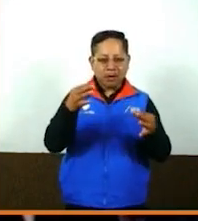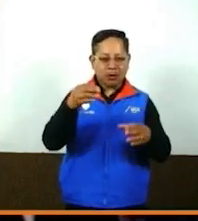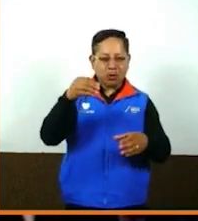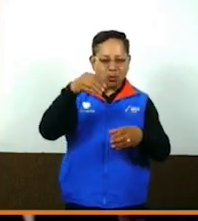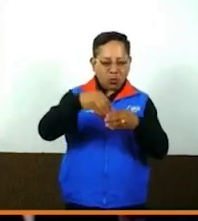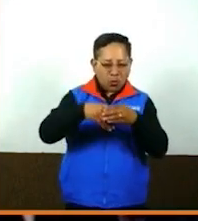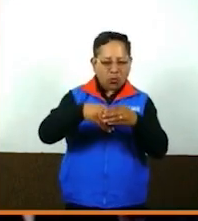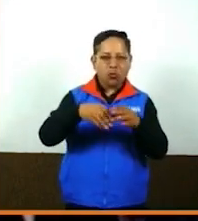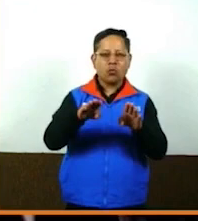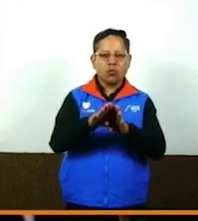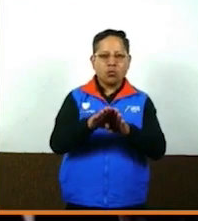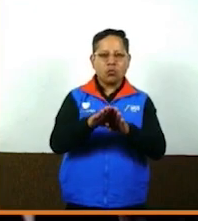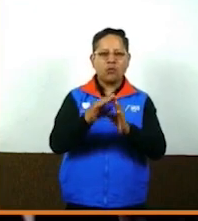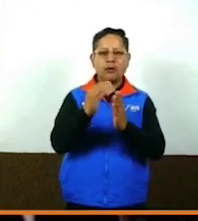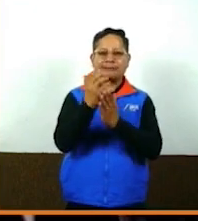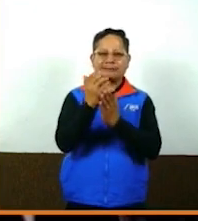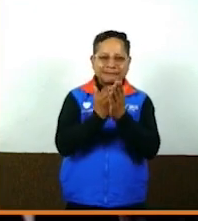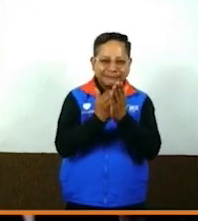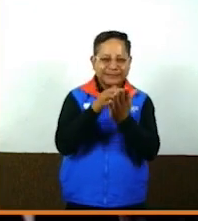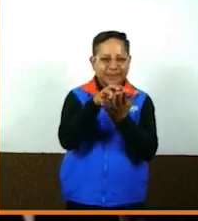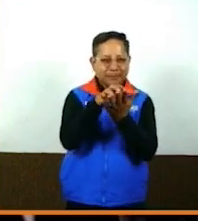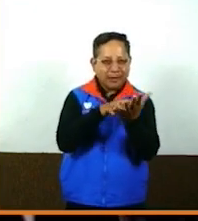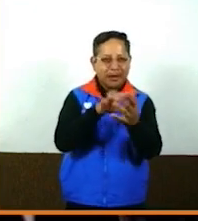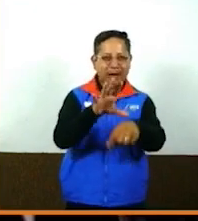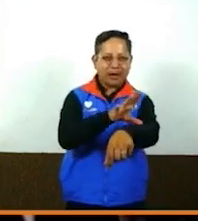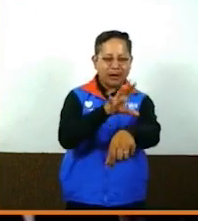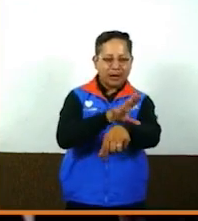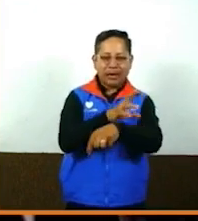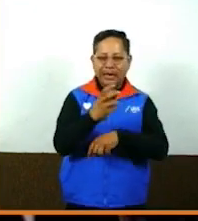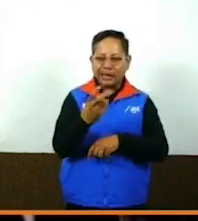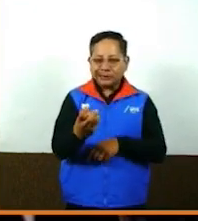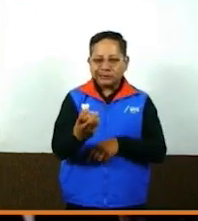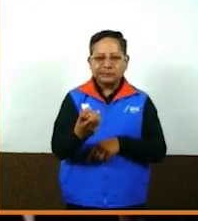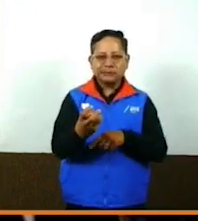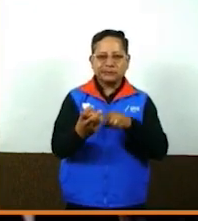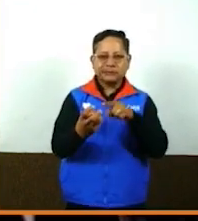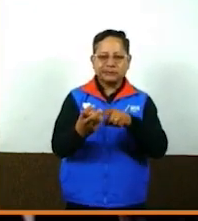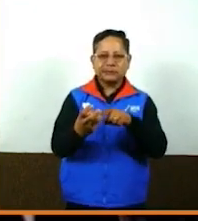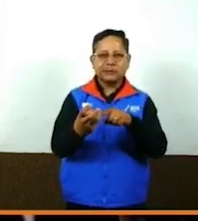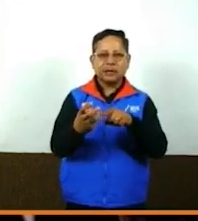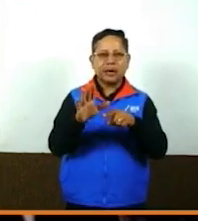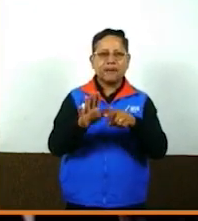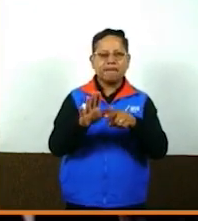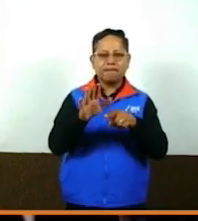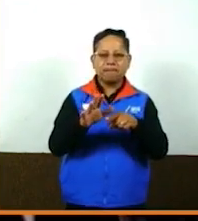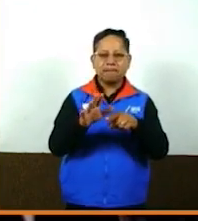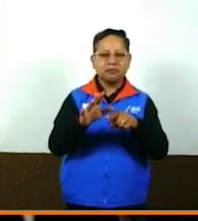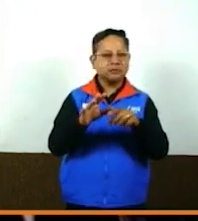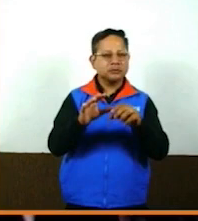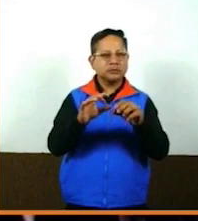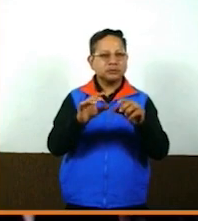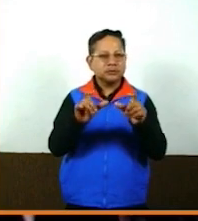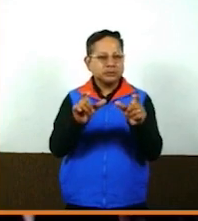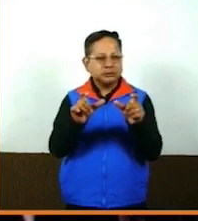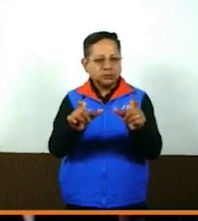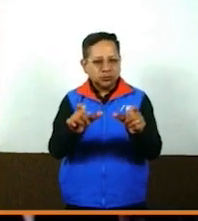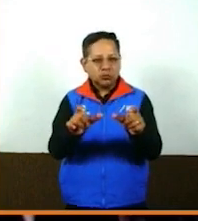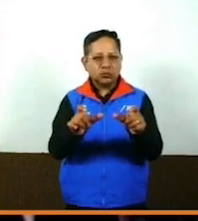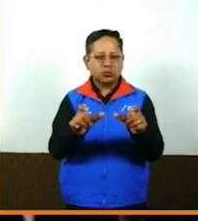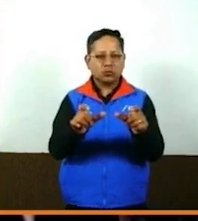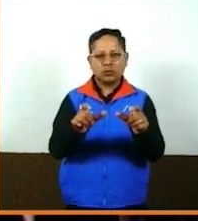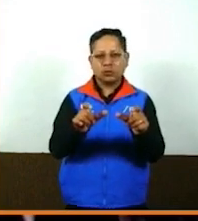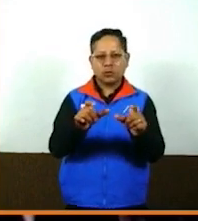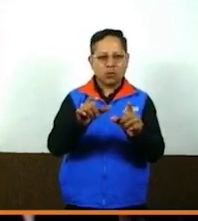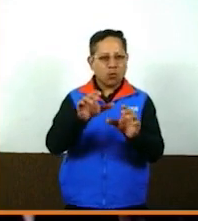en términos de producción como el propio empaque sin dejar de garantizar la protección y